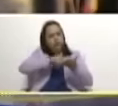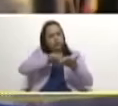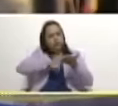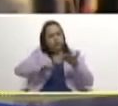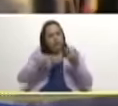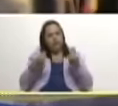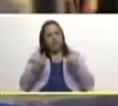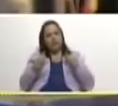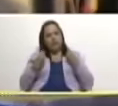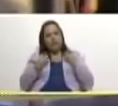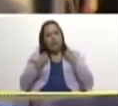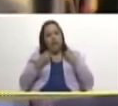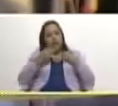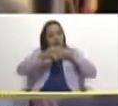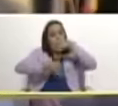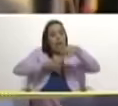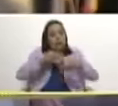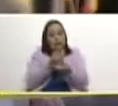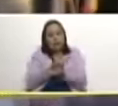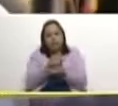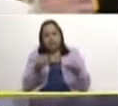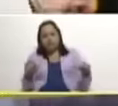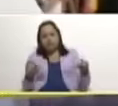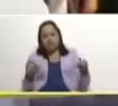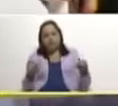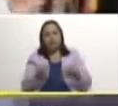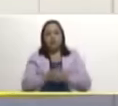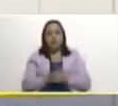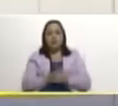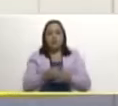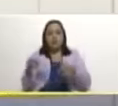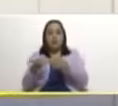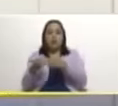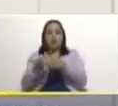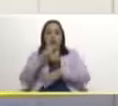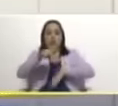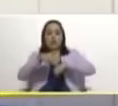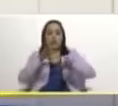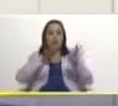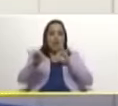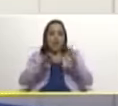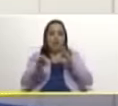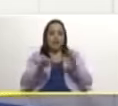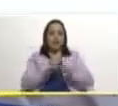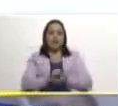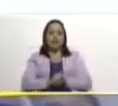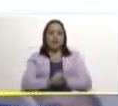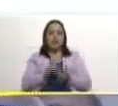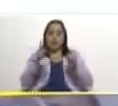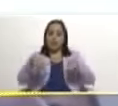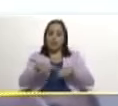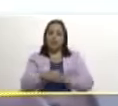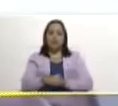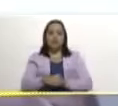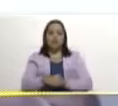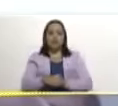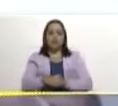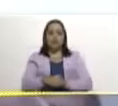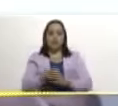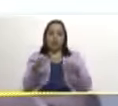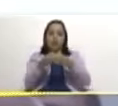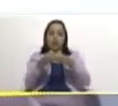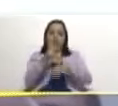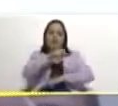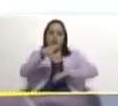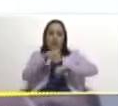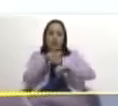relatada de manera magistral por la Compañía Nacional de Teatro también, ¿verdad? La Compañía Nacional